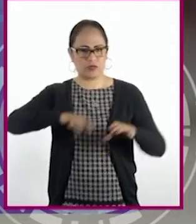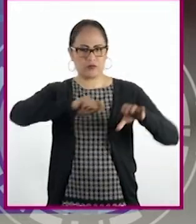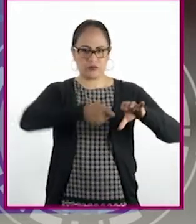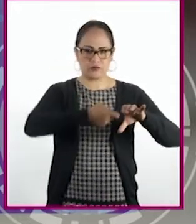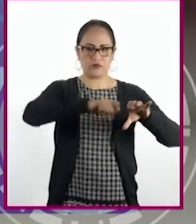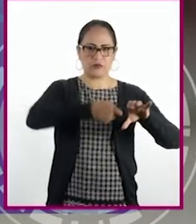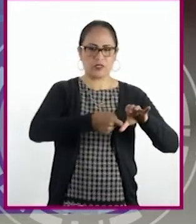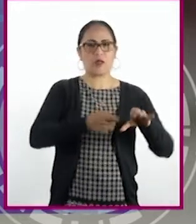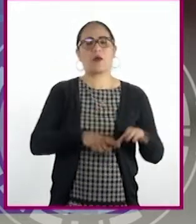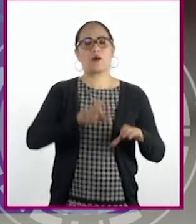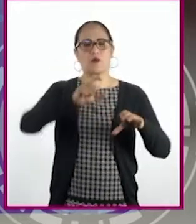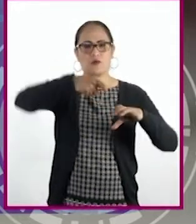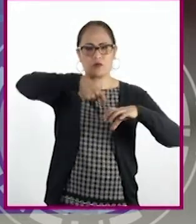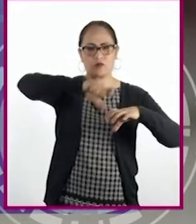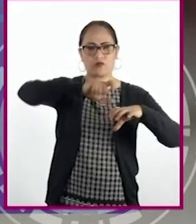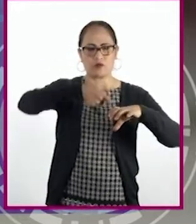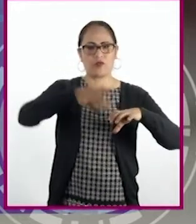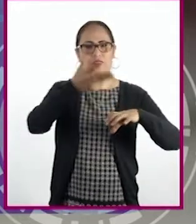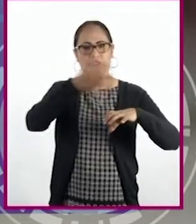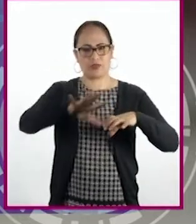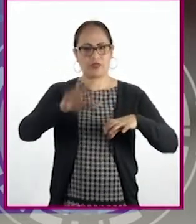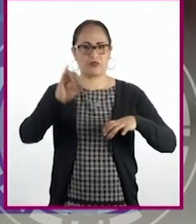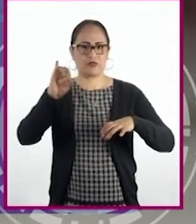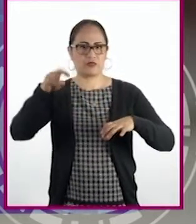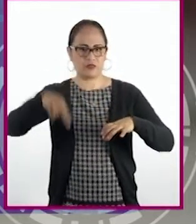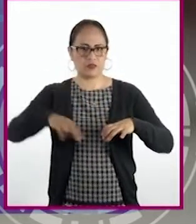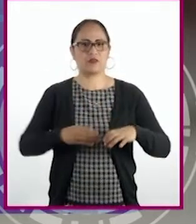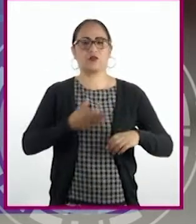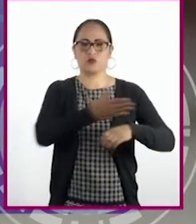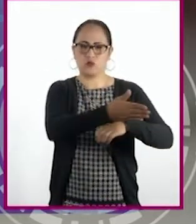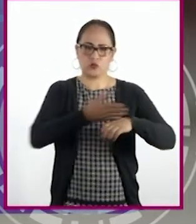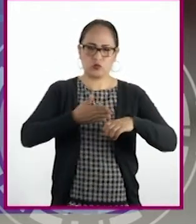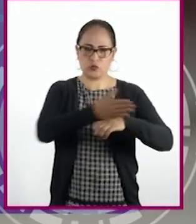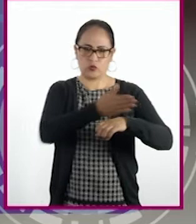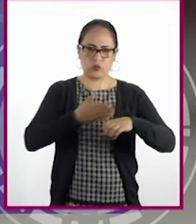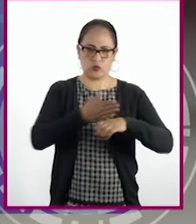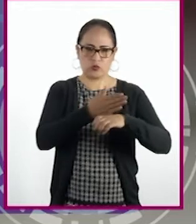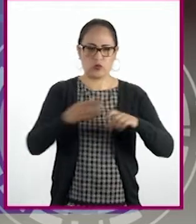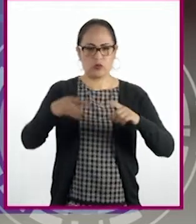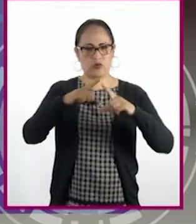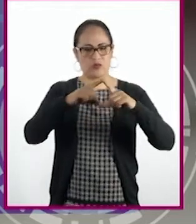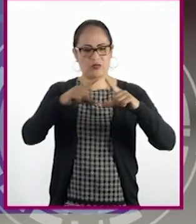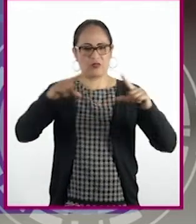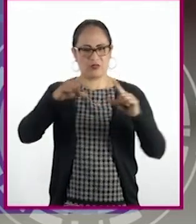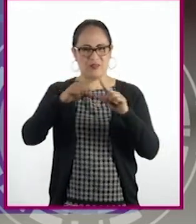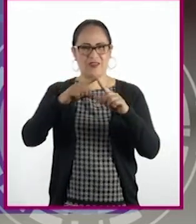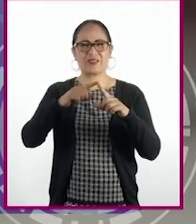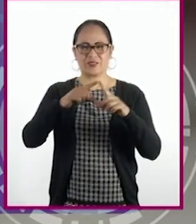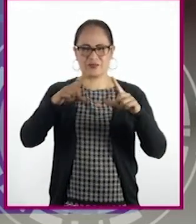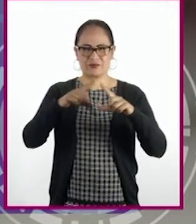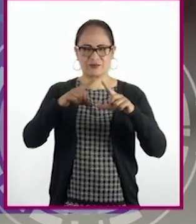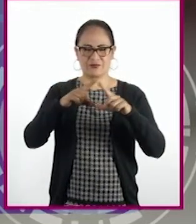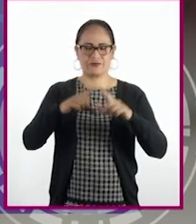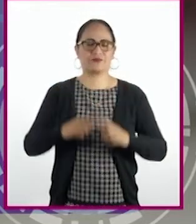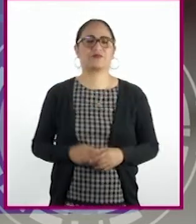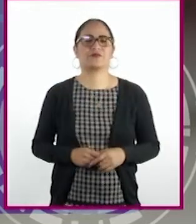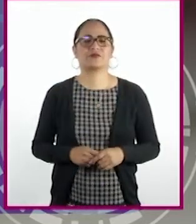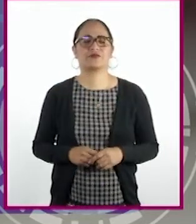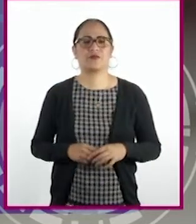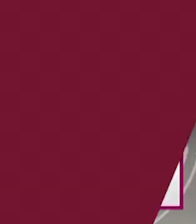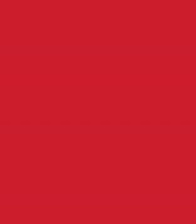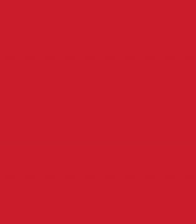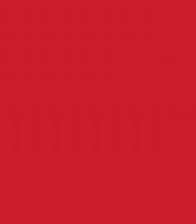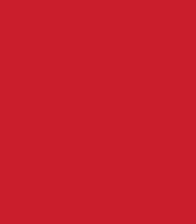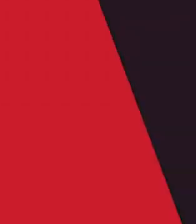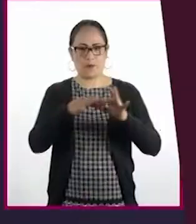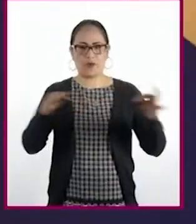perico de 10 pulgadas, un arco con cegueta, una escuadra de metal de 12 pulgadas, un flexómetro y un nivel